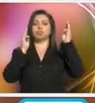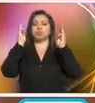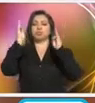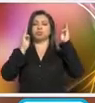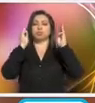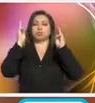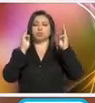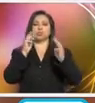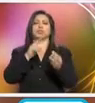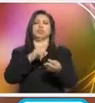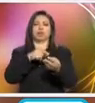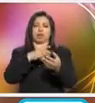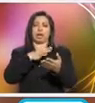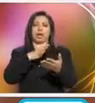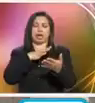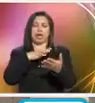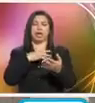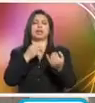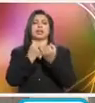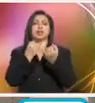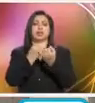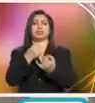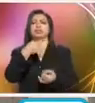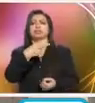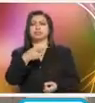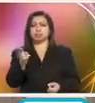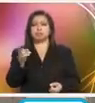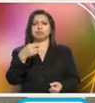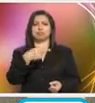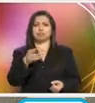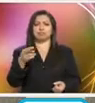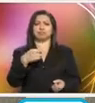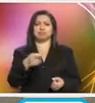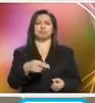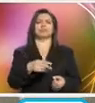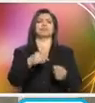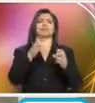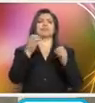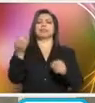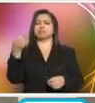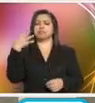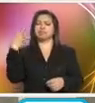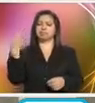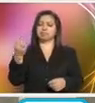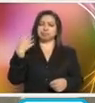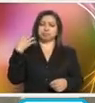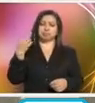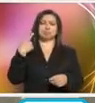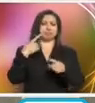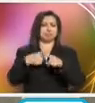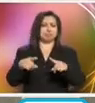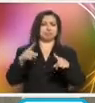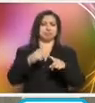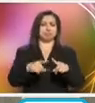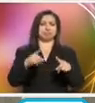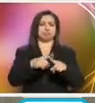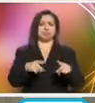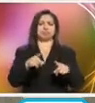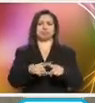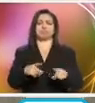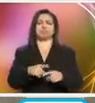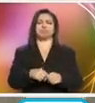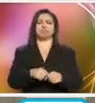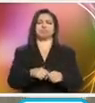lista, pero también con restaurantes, con exhibiciones, con eventos específicos que son temporales dentro de la